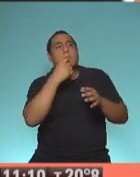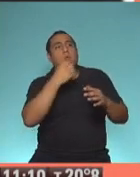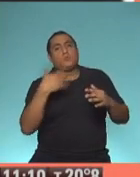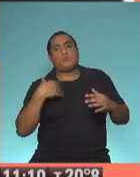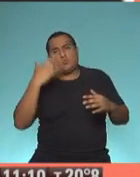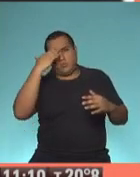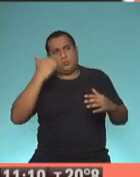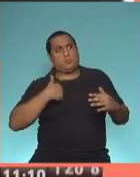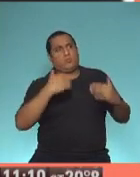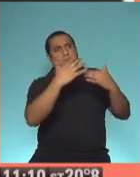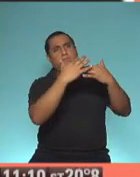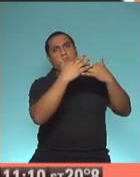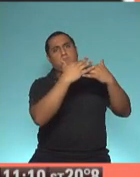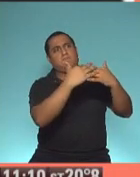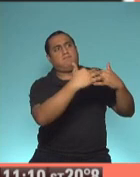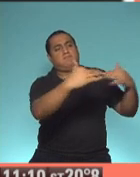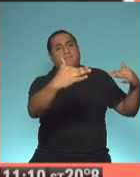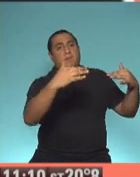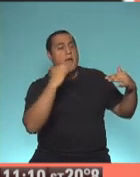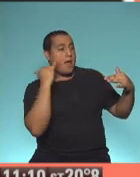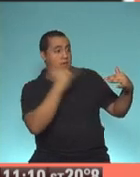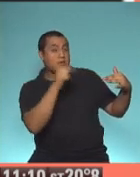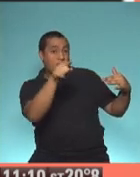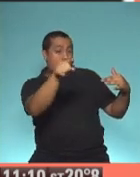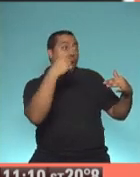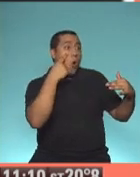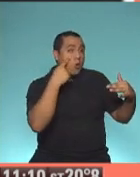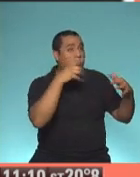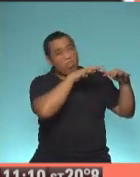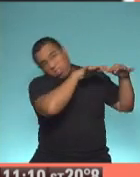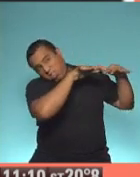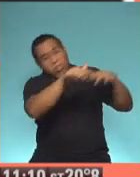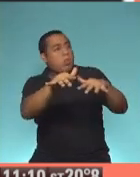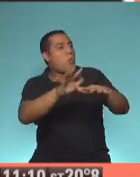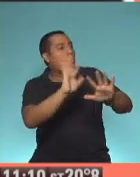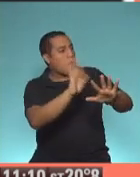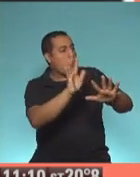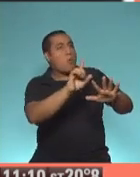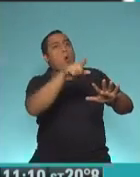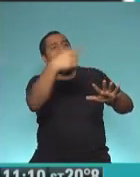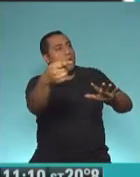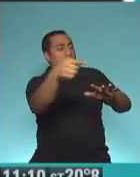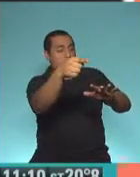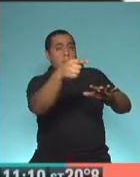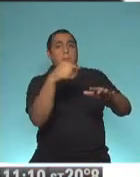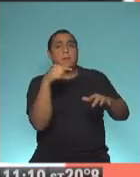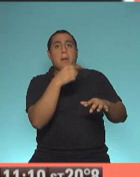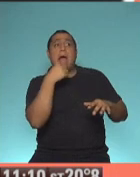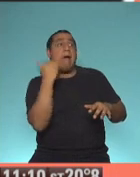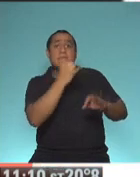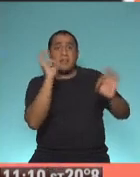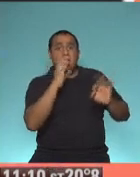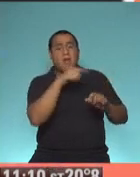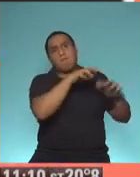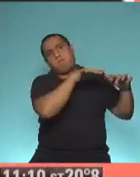nada, la caballería atropella a la infantería a los 10 minutos de guerra, ¿verdad? Porque todos tienen que saber qué va a ser el otro. Entonces, la manera de salir de